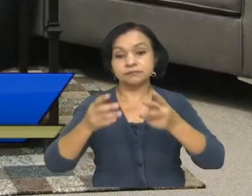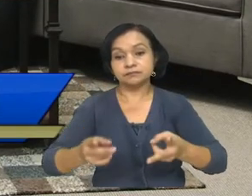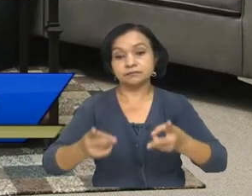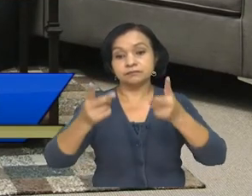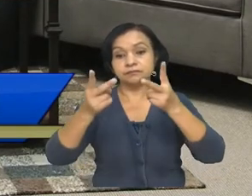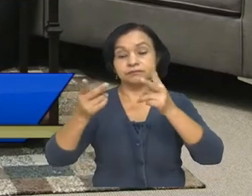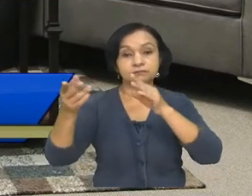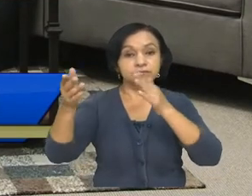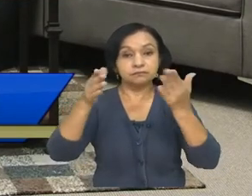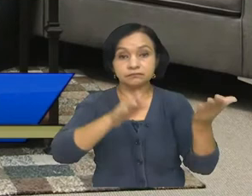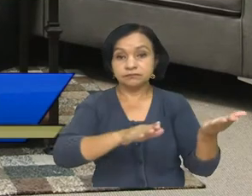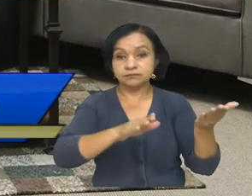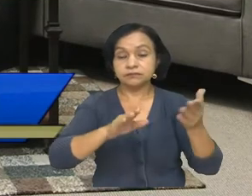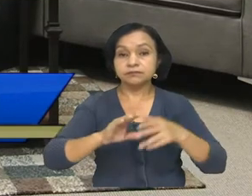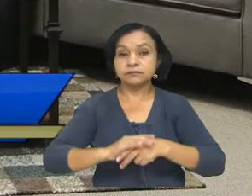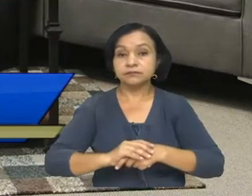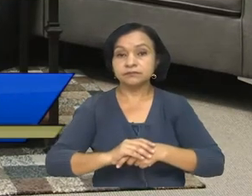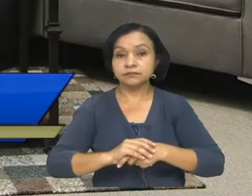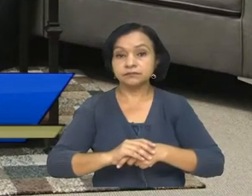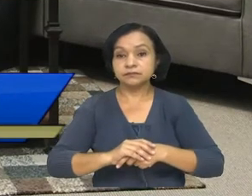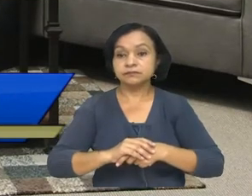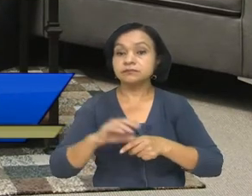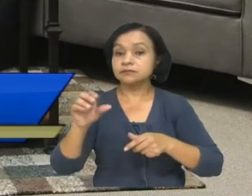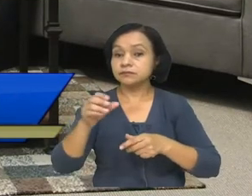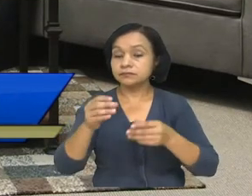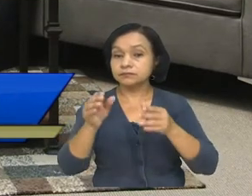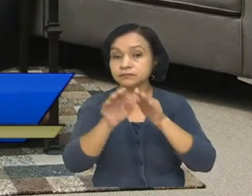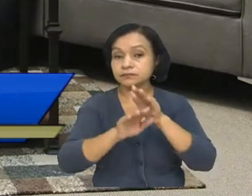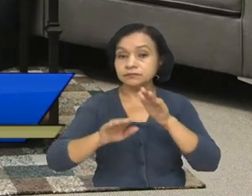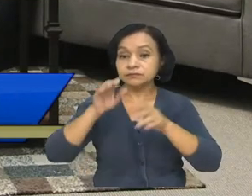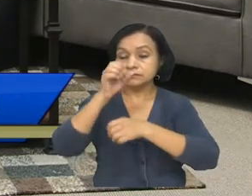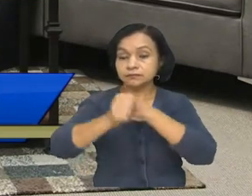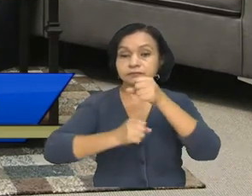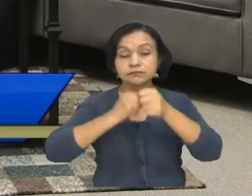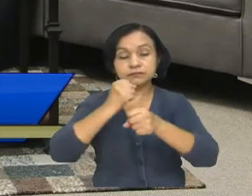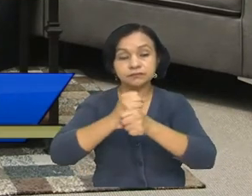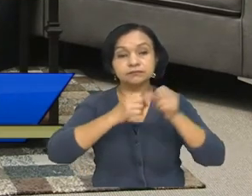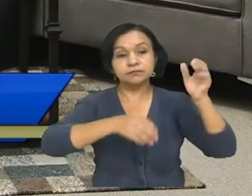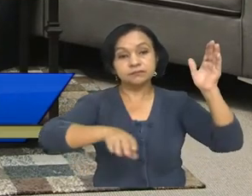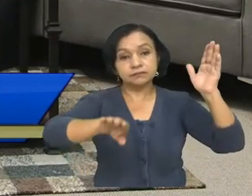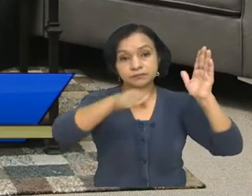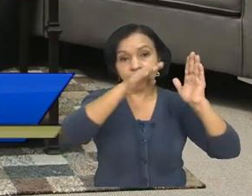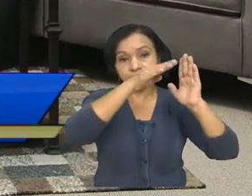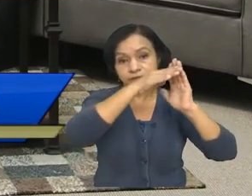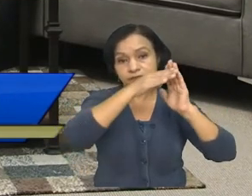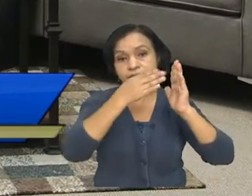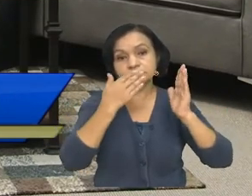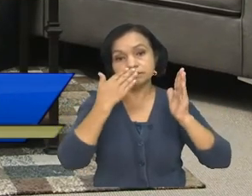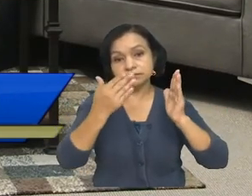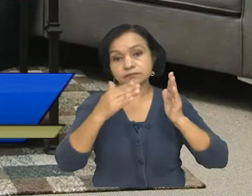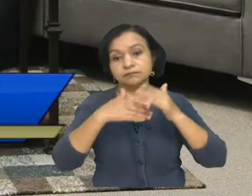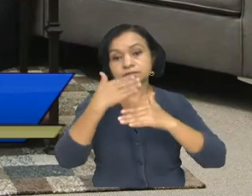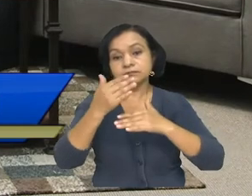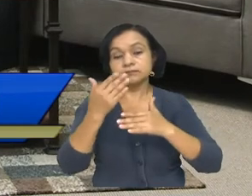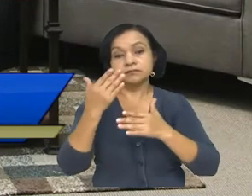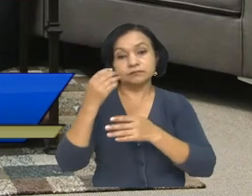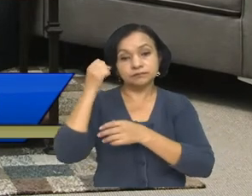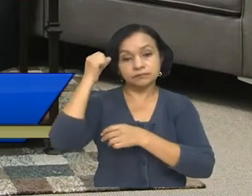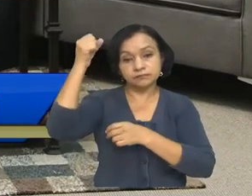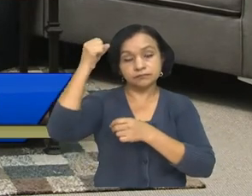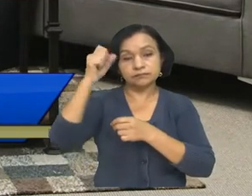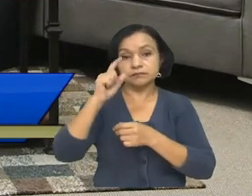otros compañeros que también tuvieron mucho más años en esto, en las montañas y todo. Pero bueno, al final el éxito fue que